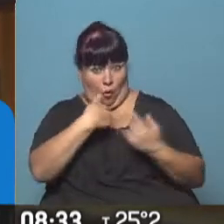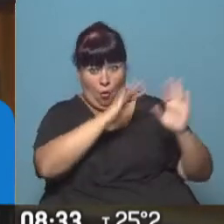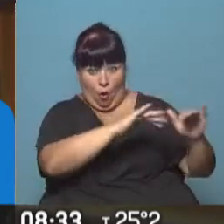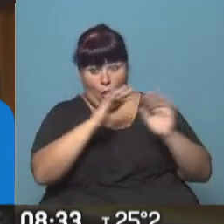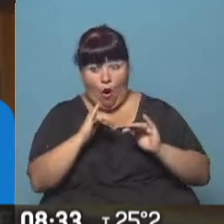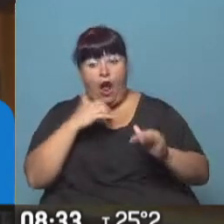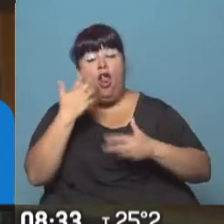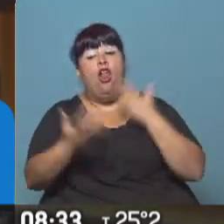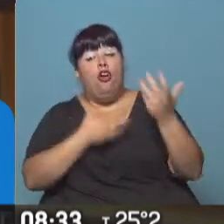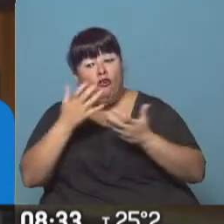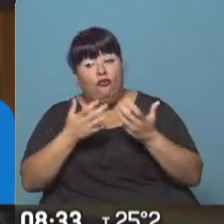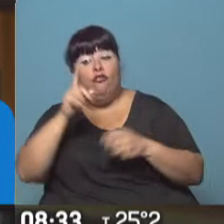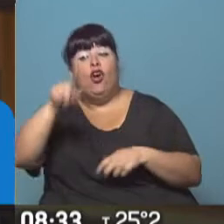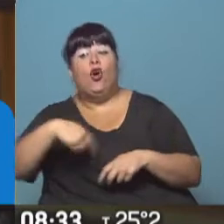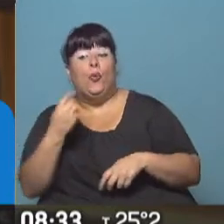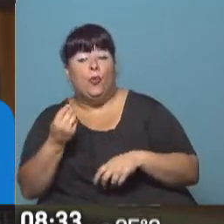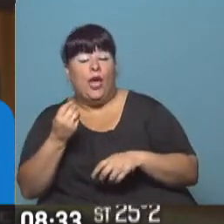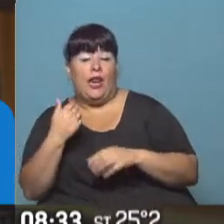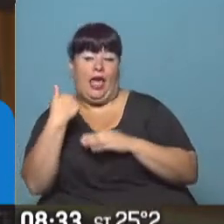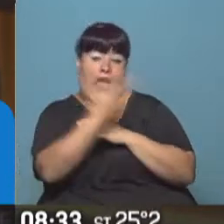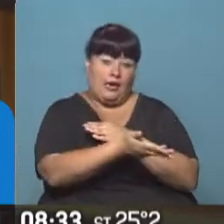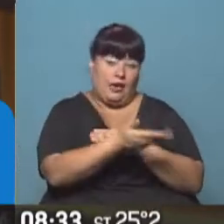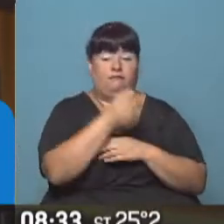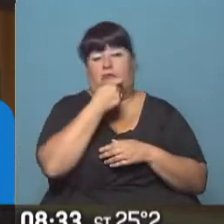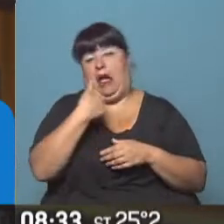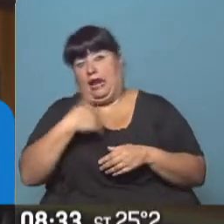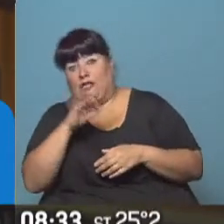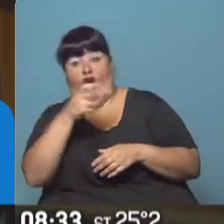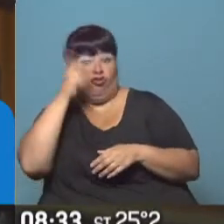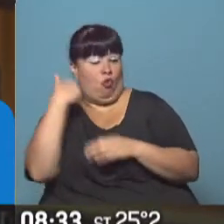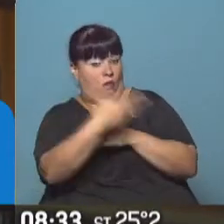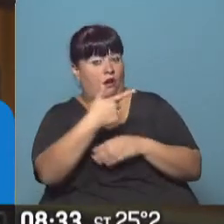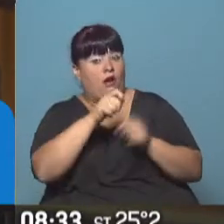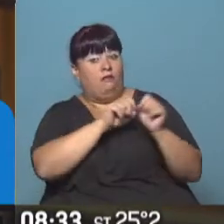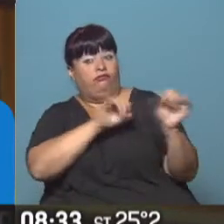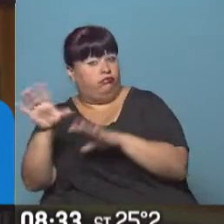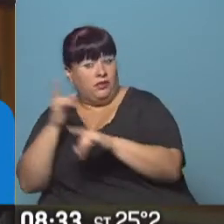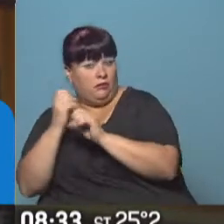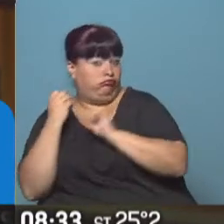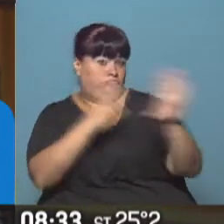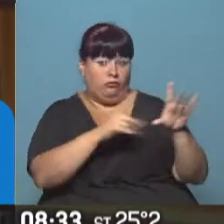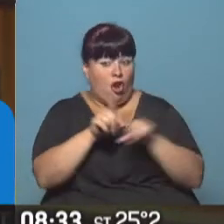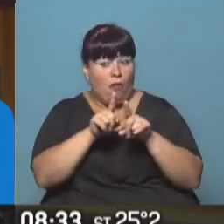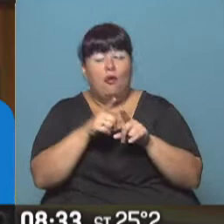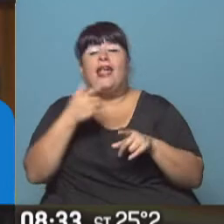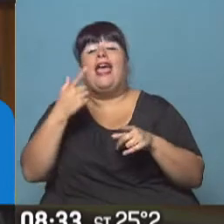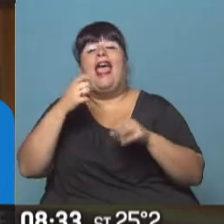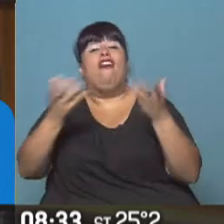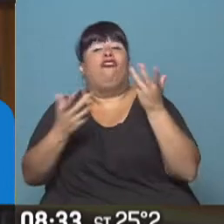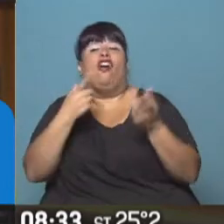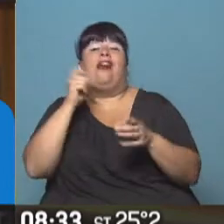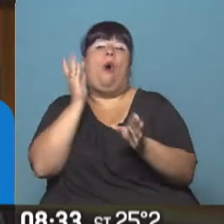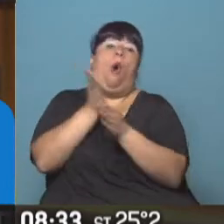los incendios que se originan a un lado ya sea del argentino chiles se propagan hacia el otro lado porque los enseño no reconocen fronteras entonces